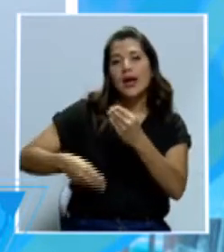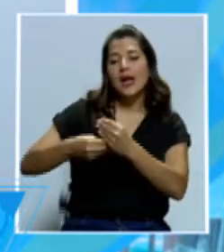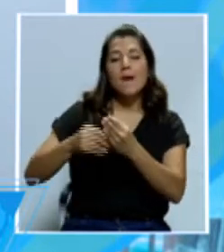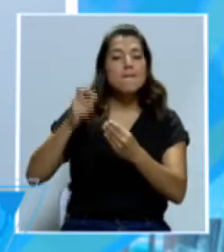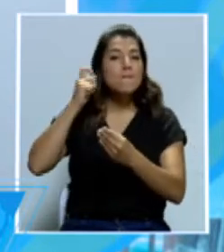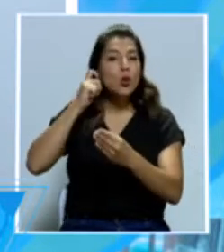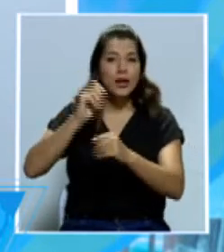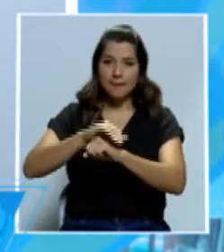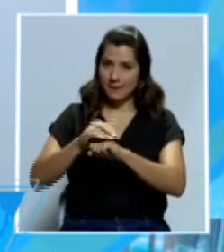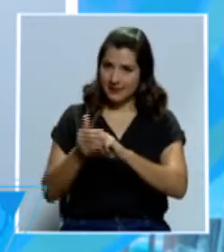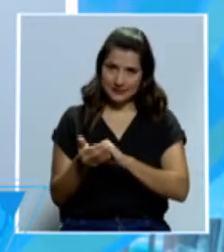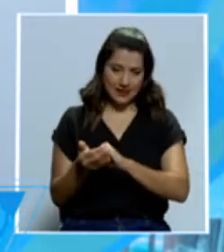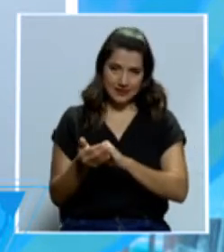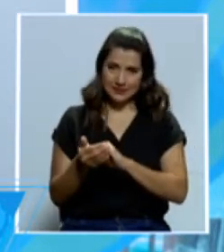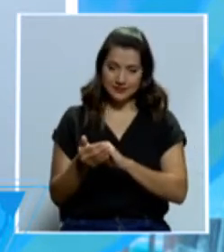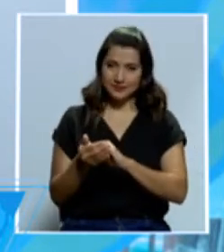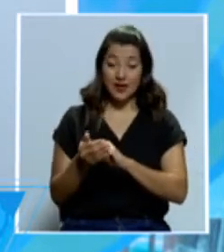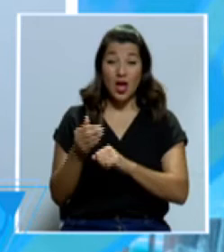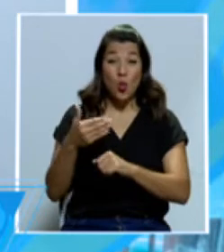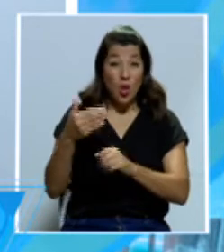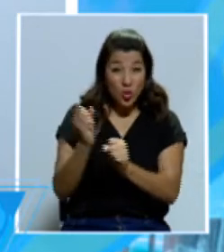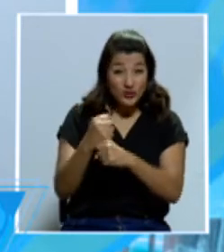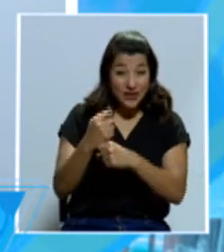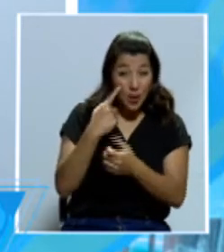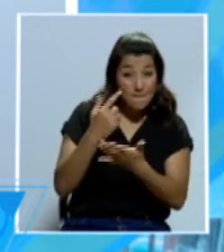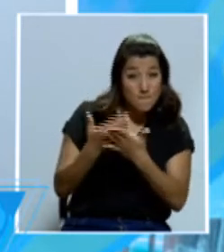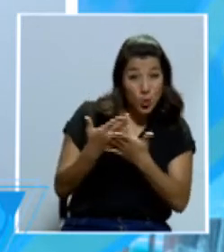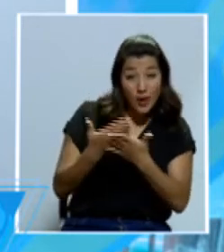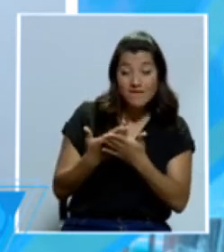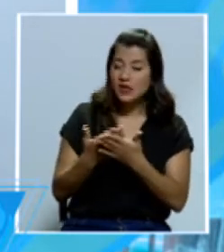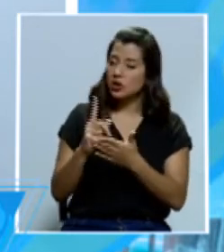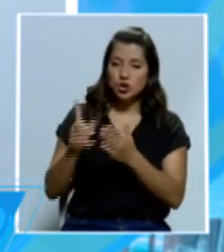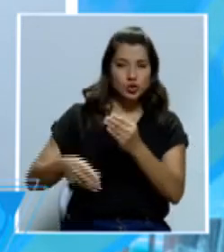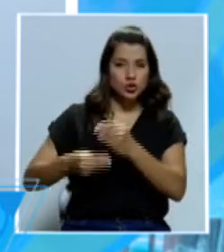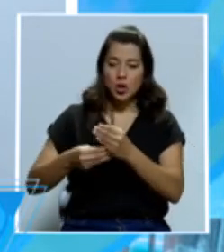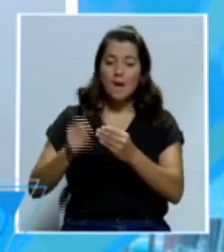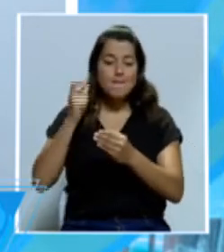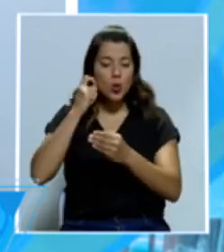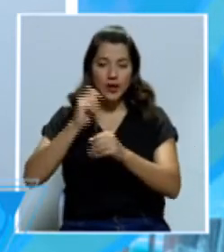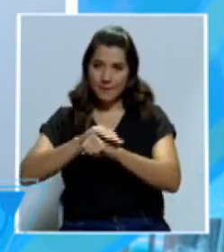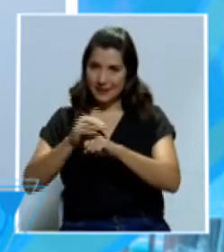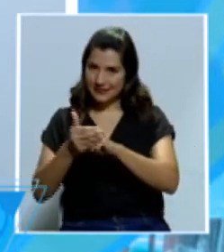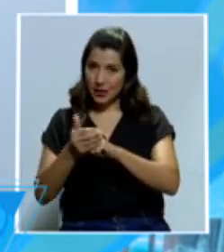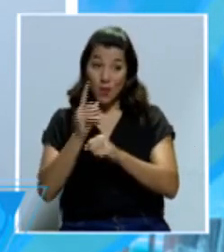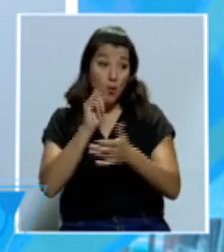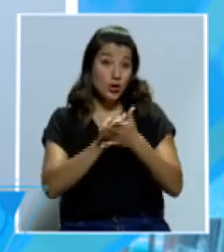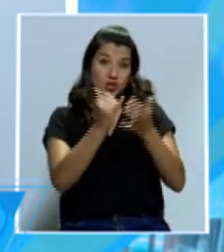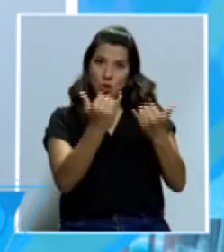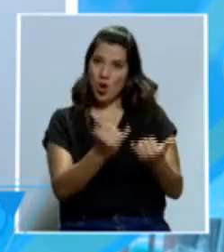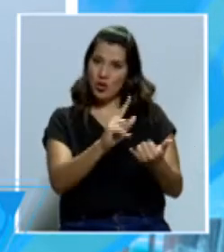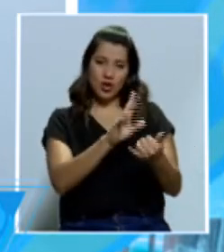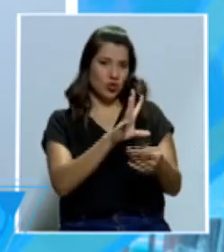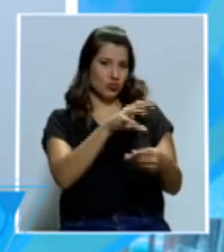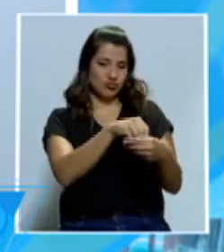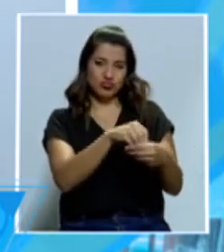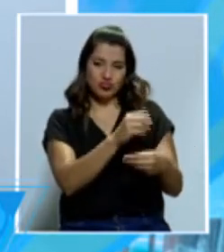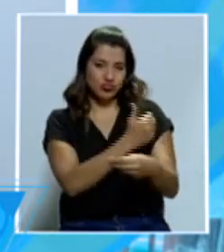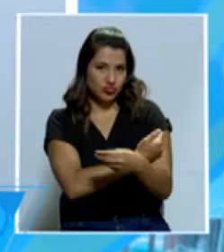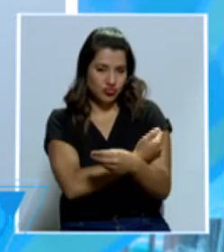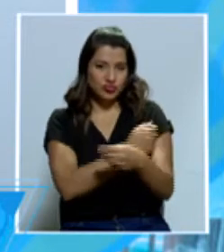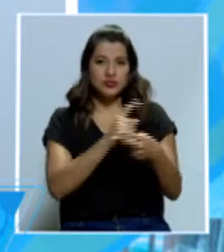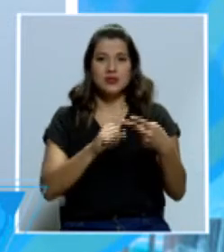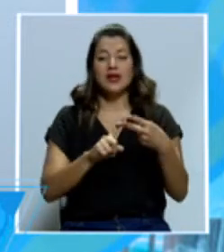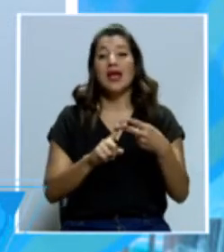Las personas adultas mayores que están, vamos a ver, recluidas o restringidas en su movilidad en